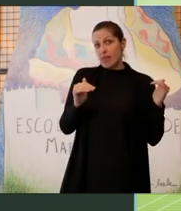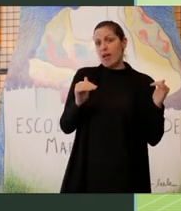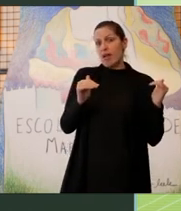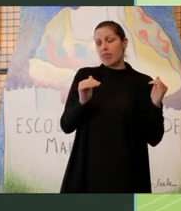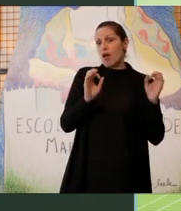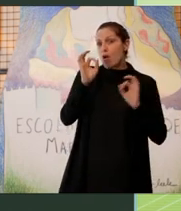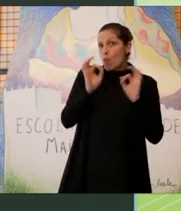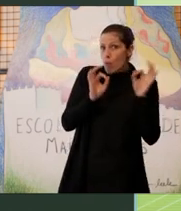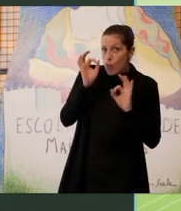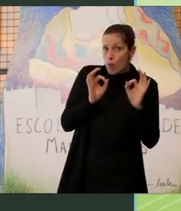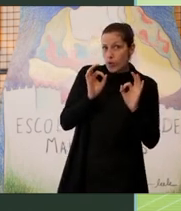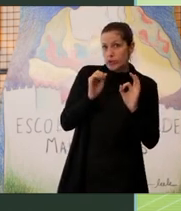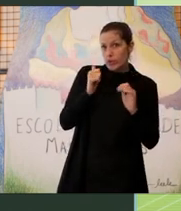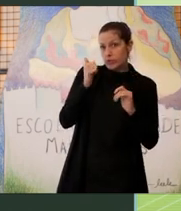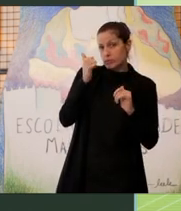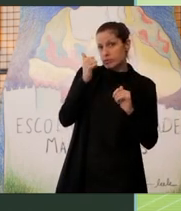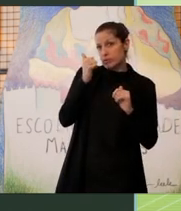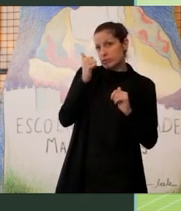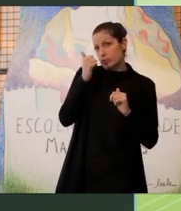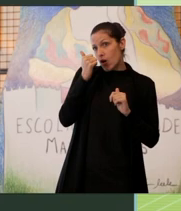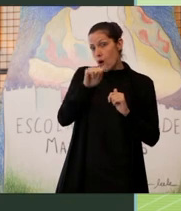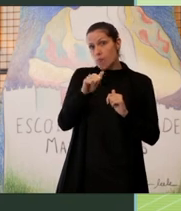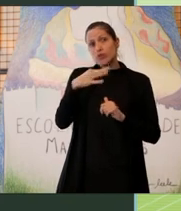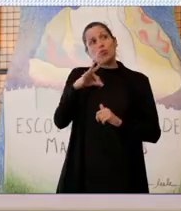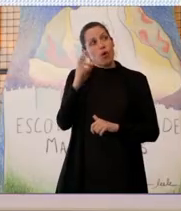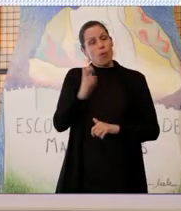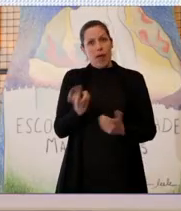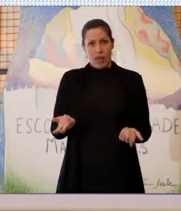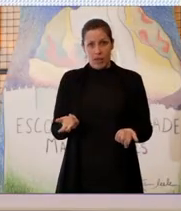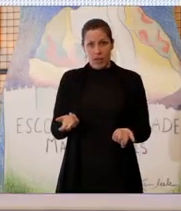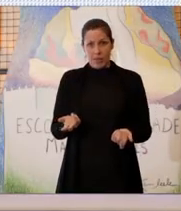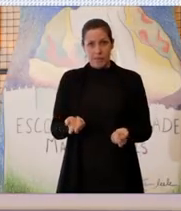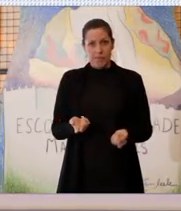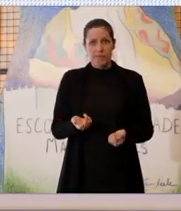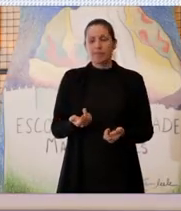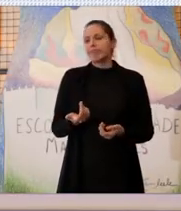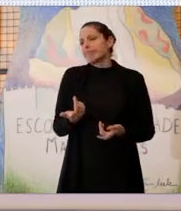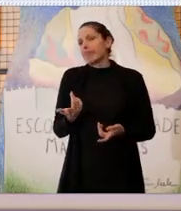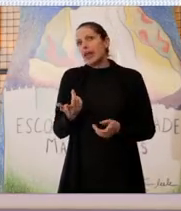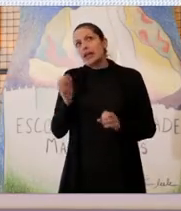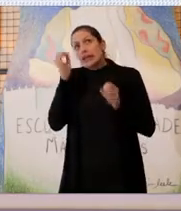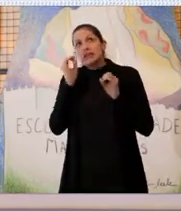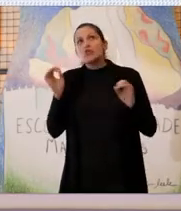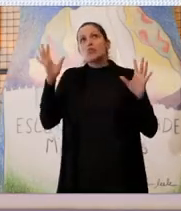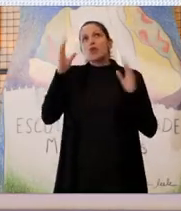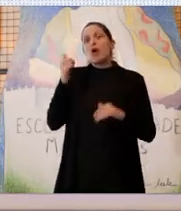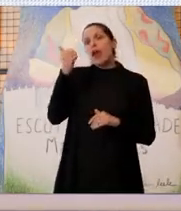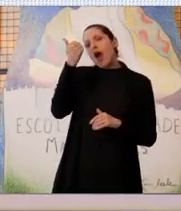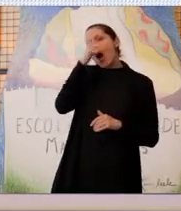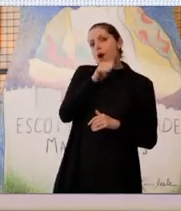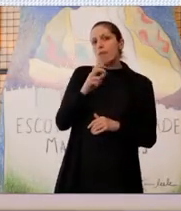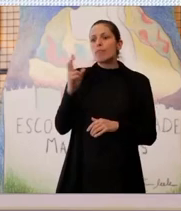cuota se da por válido que los hombres que acceden son los mejores en todas las instituciones y en cualquier momento yo creo que